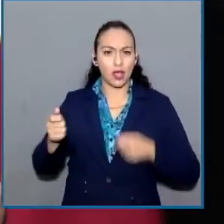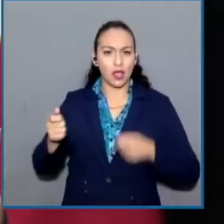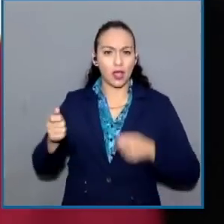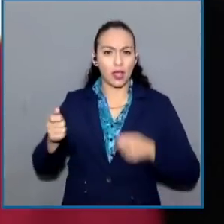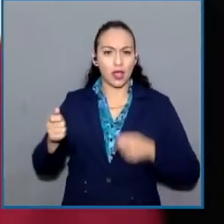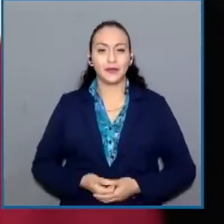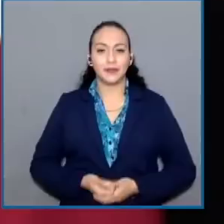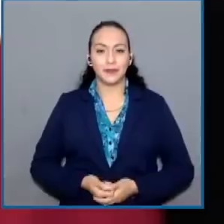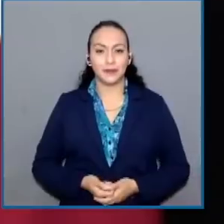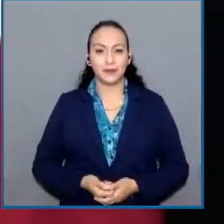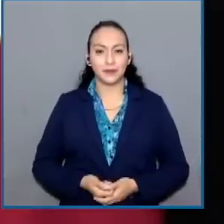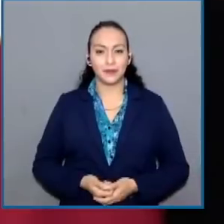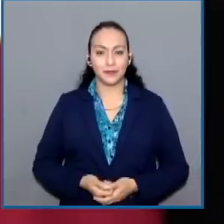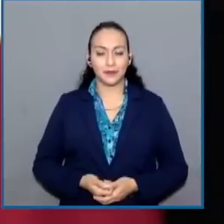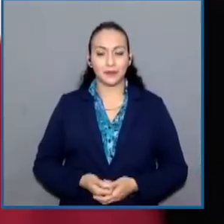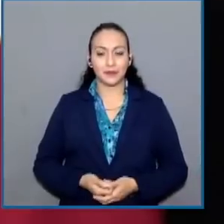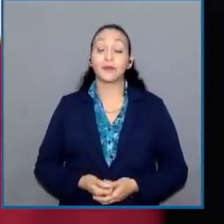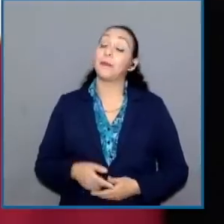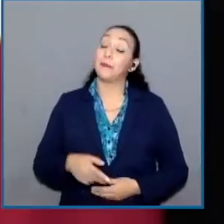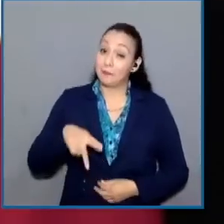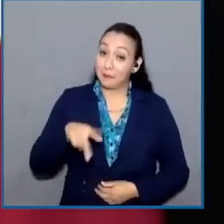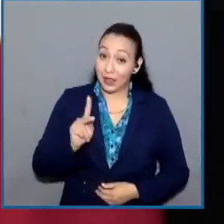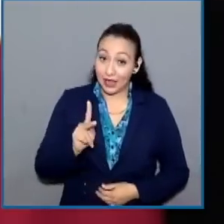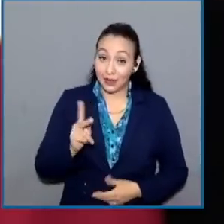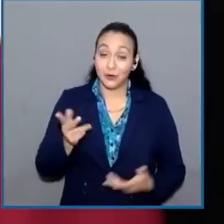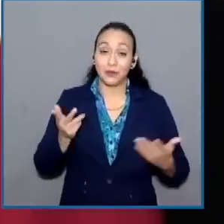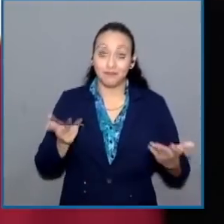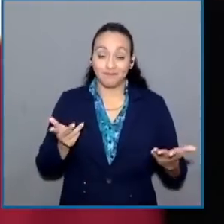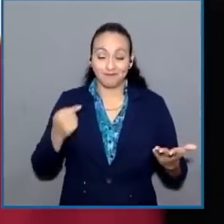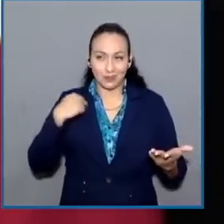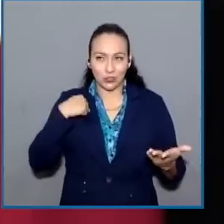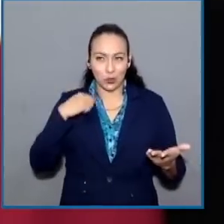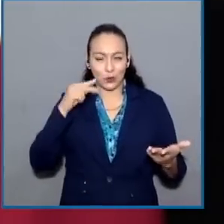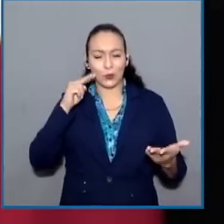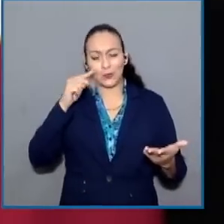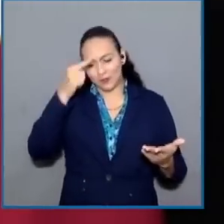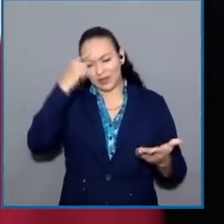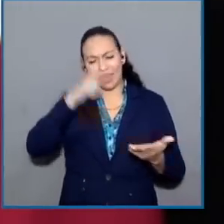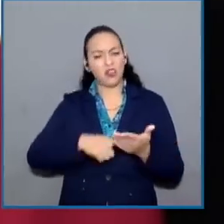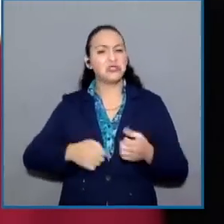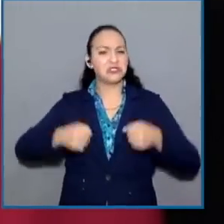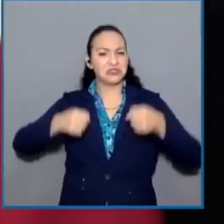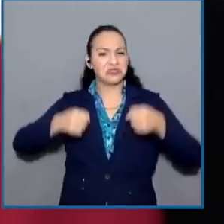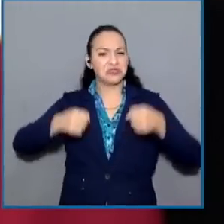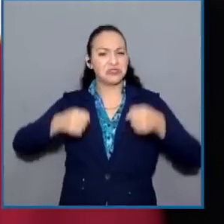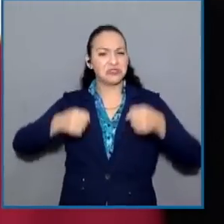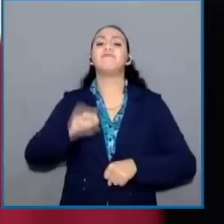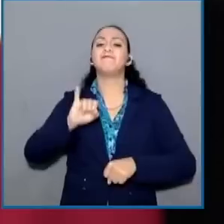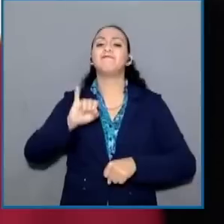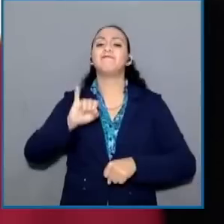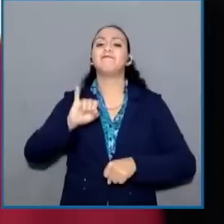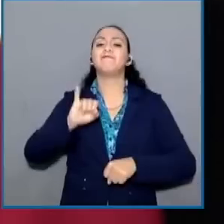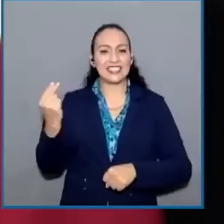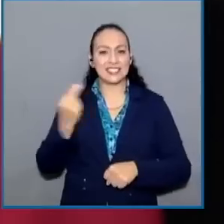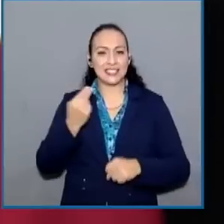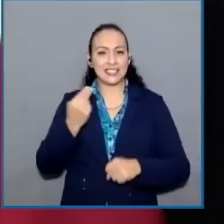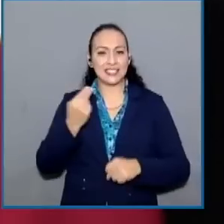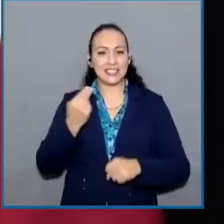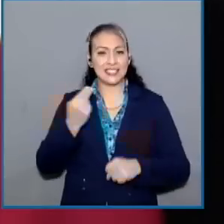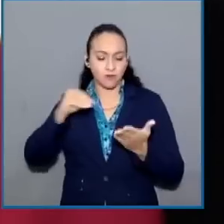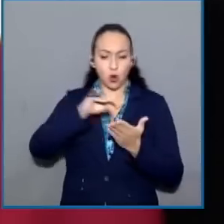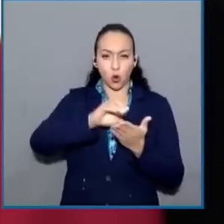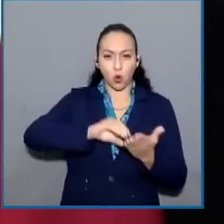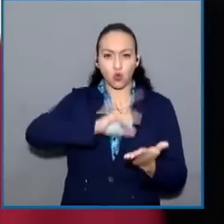Sin embargo, yo creía firmemente en la necesidad de una constitución que diera voz